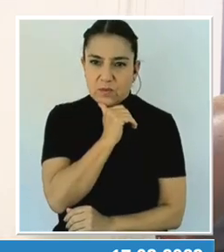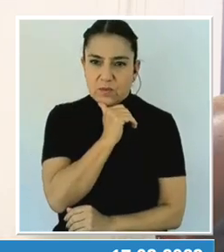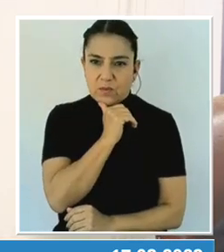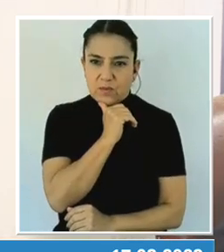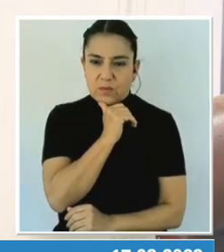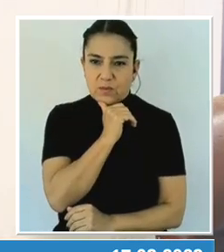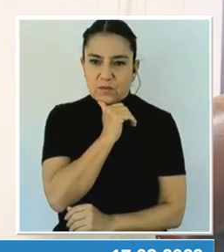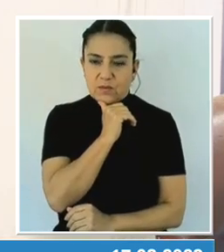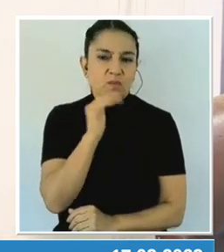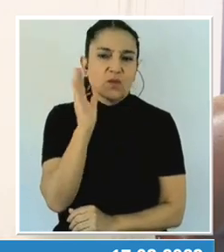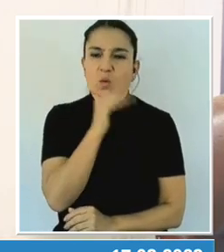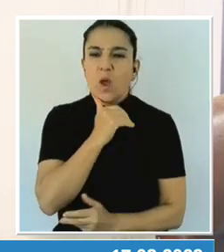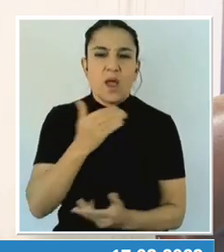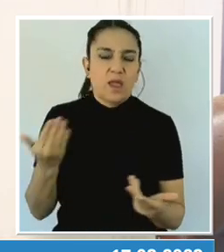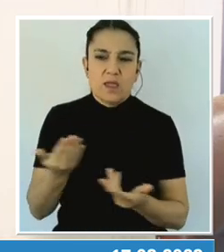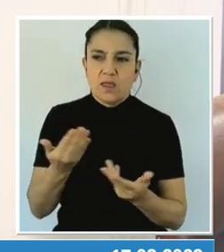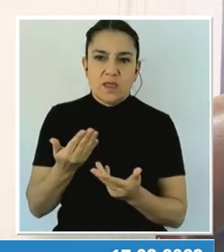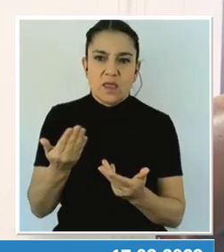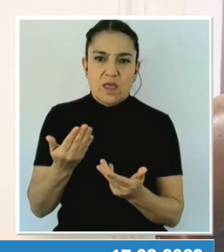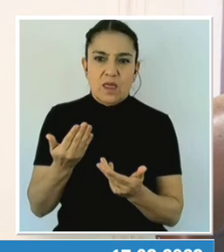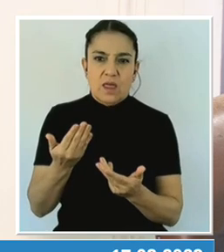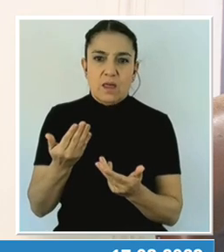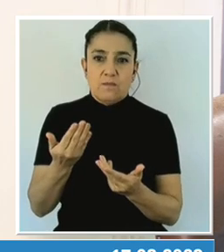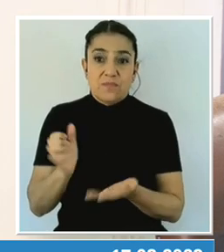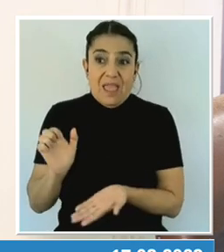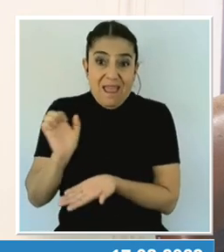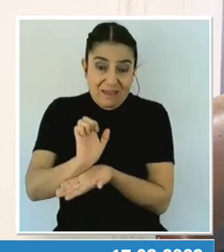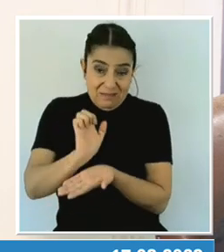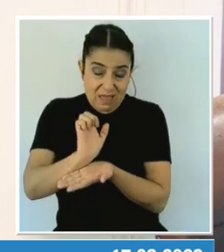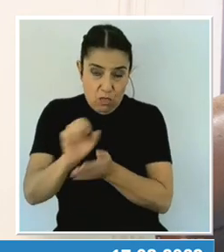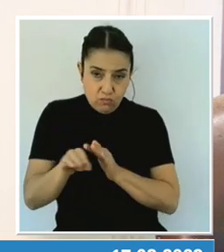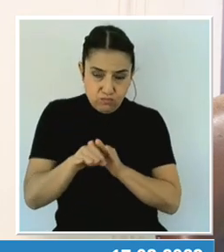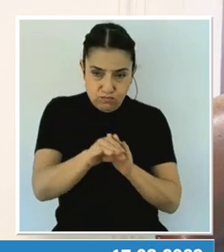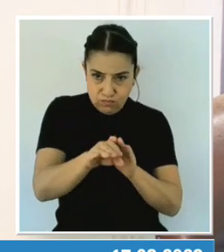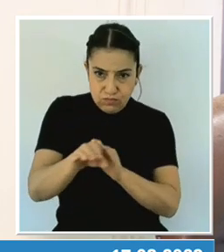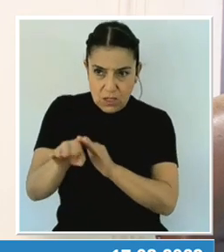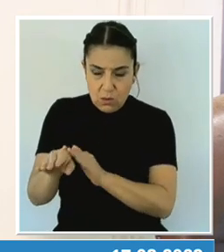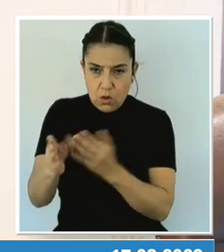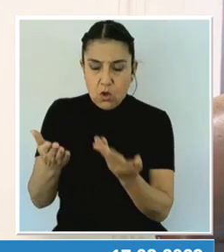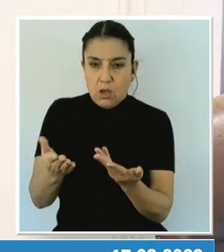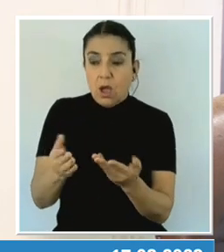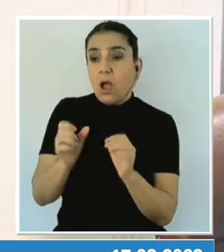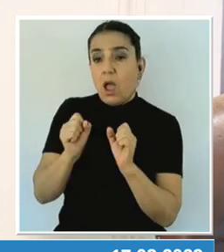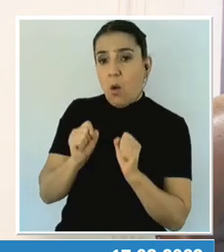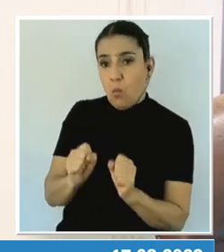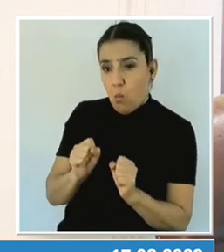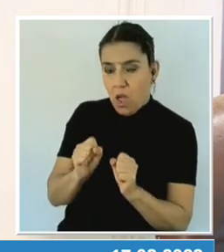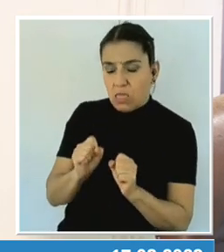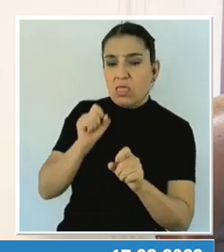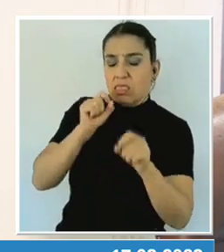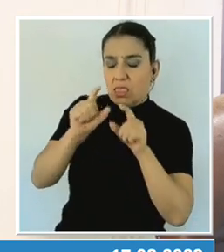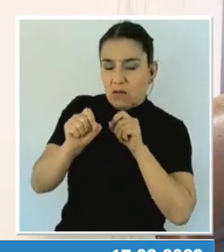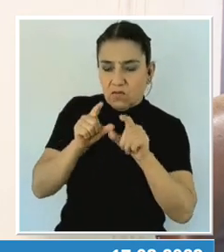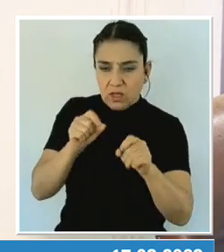la subsidiariedad invocable o defendible en un Estado de los tiempos modernos.